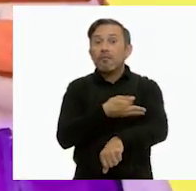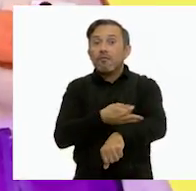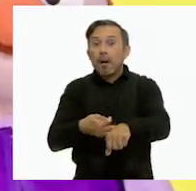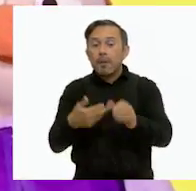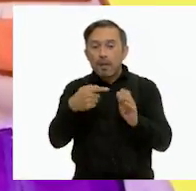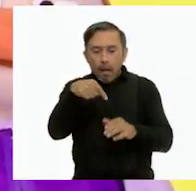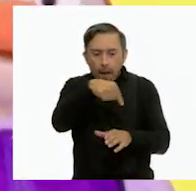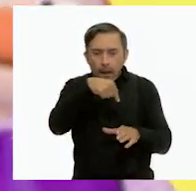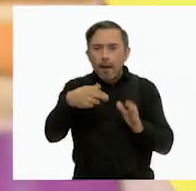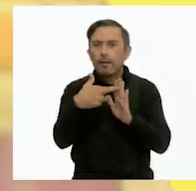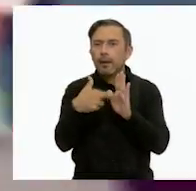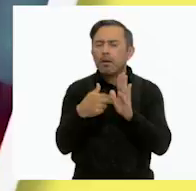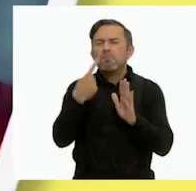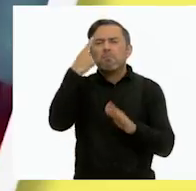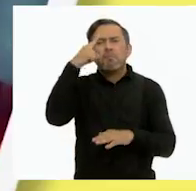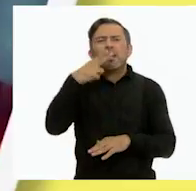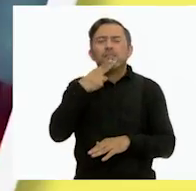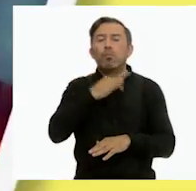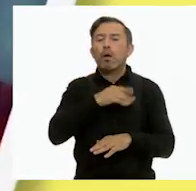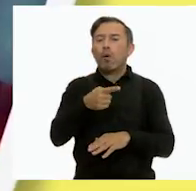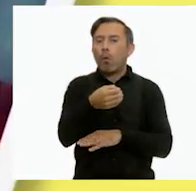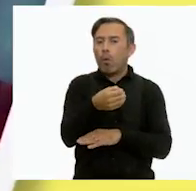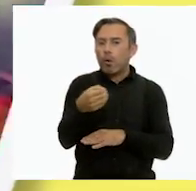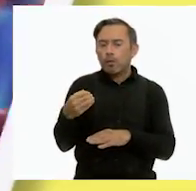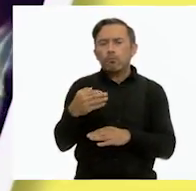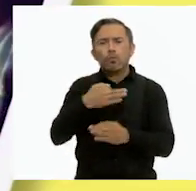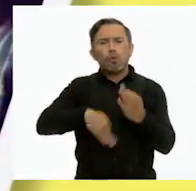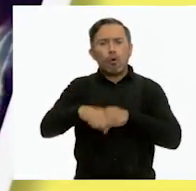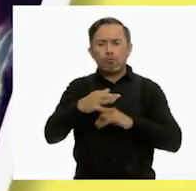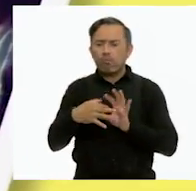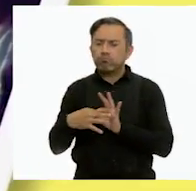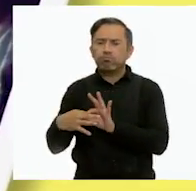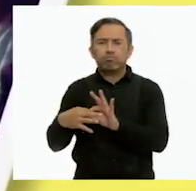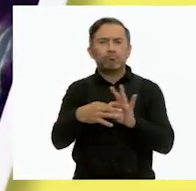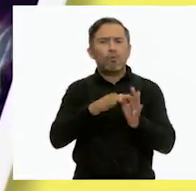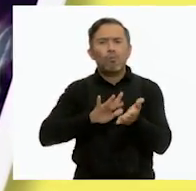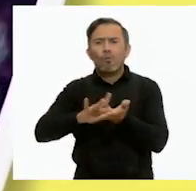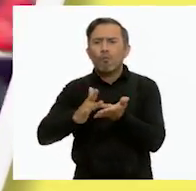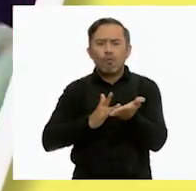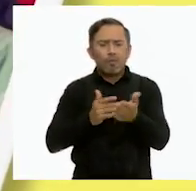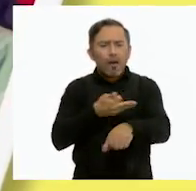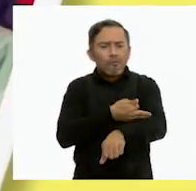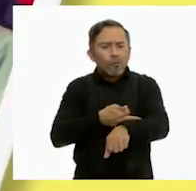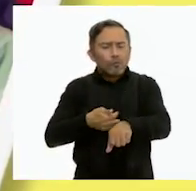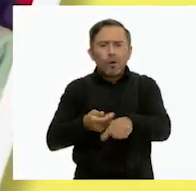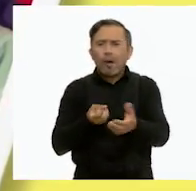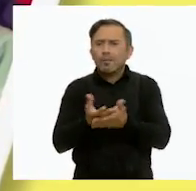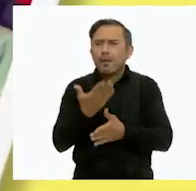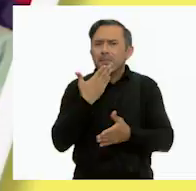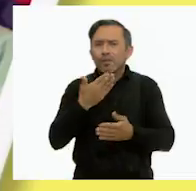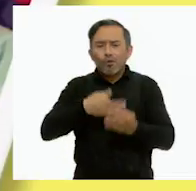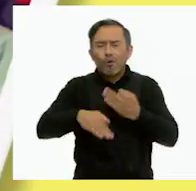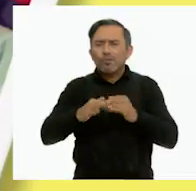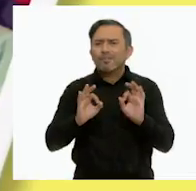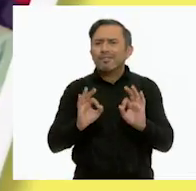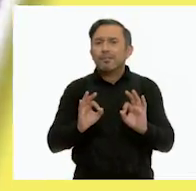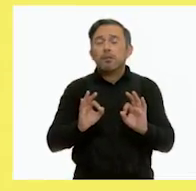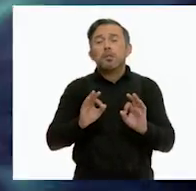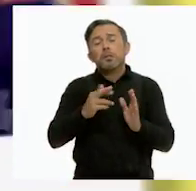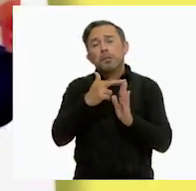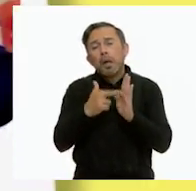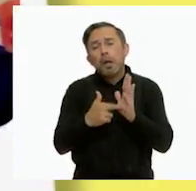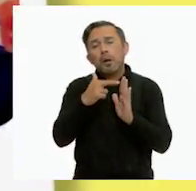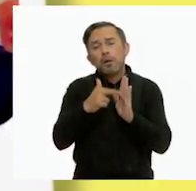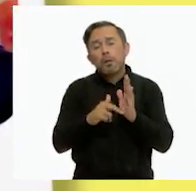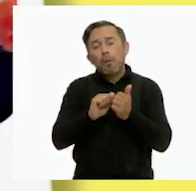orden, a cooperar todos como equipo y a que la familia funcione mejor. Con el tiempo, las reglas se vuelven parte